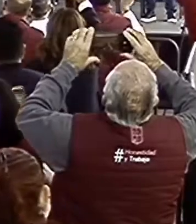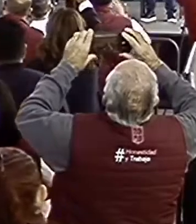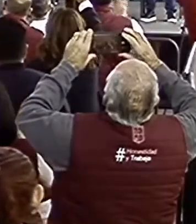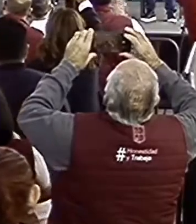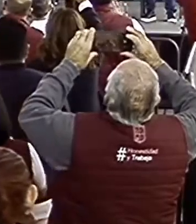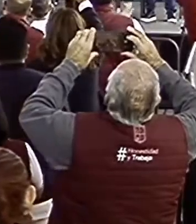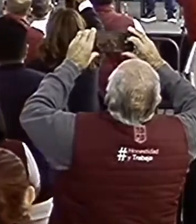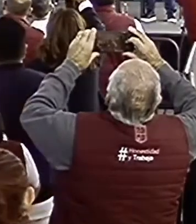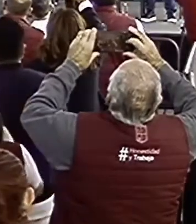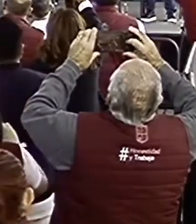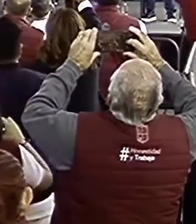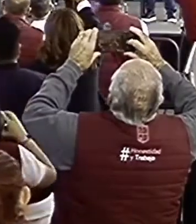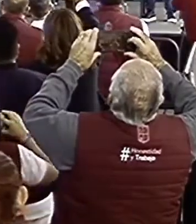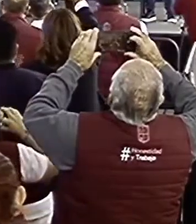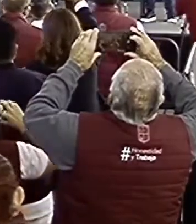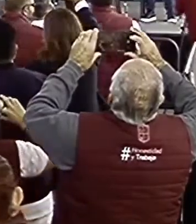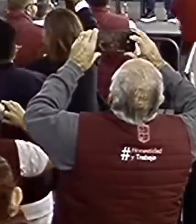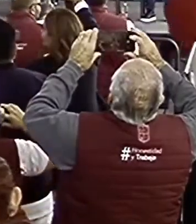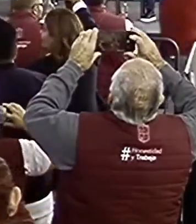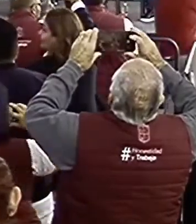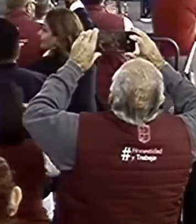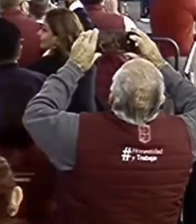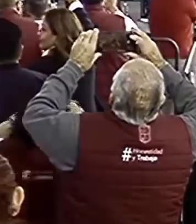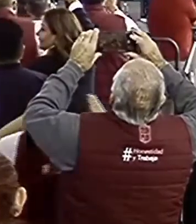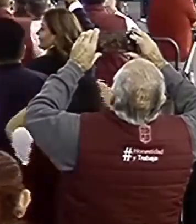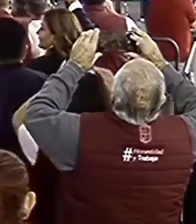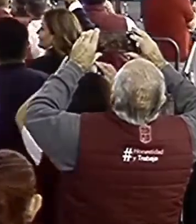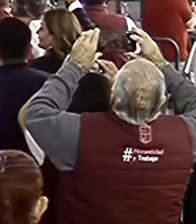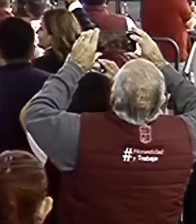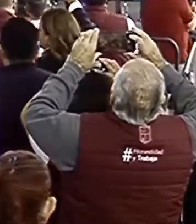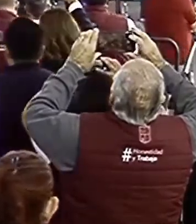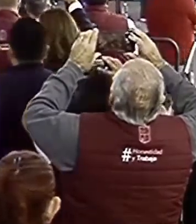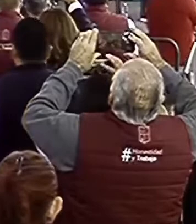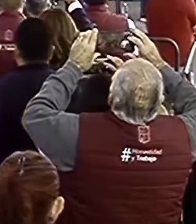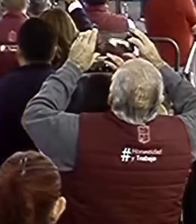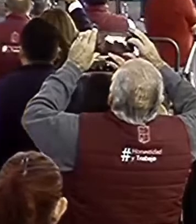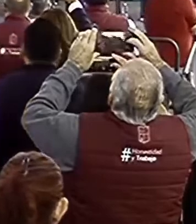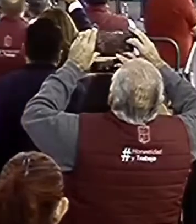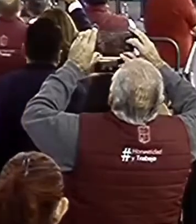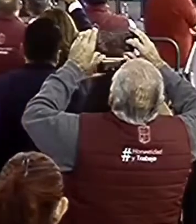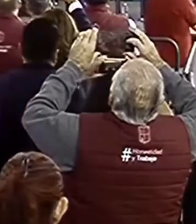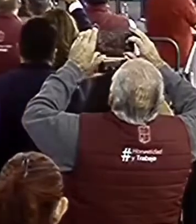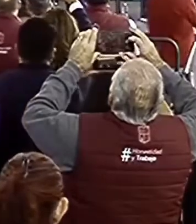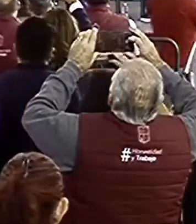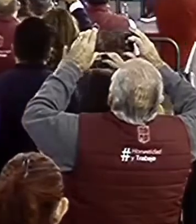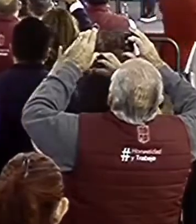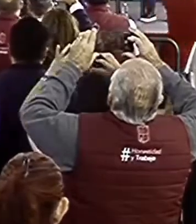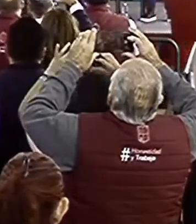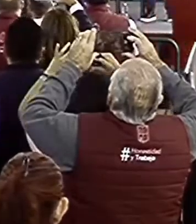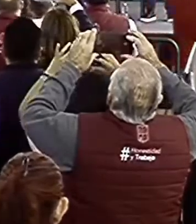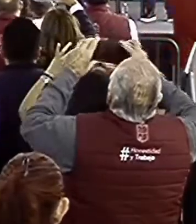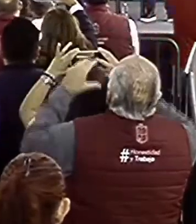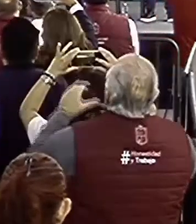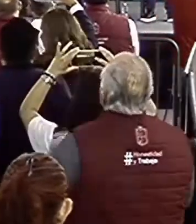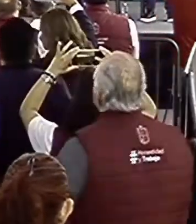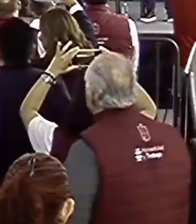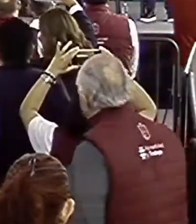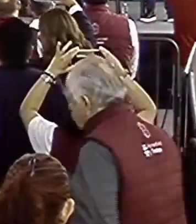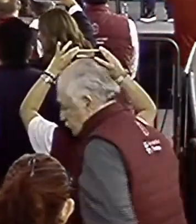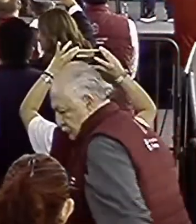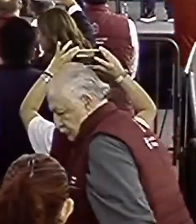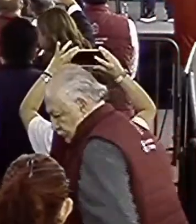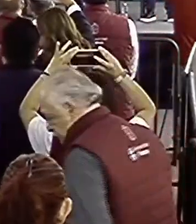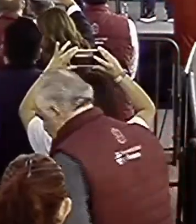plan de salud IMSS-Bienestar en Michoacán, el presidente constitucional de los Estados Unidos Mexicanos,